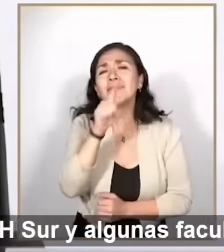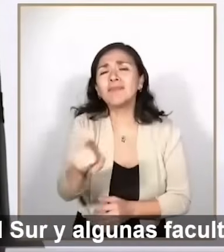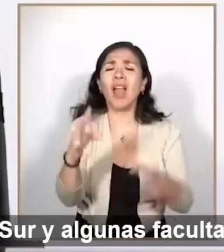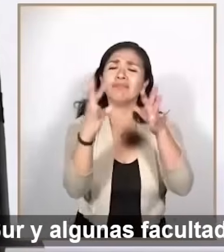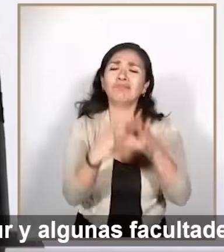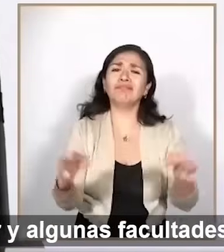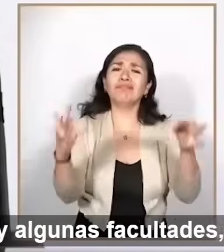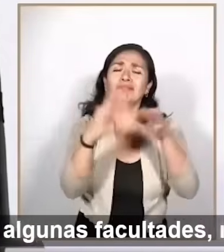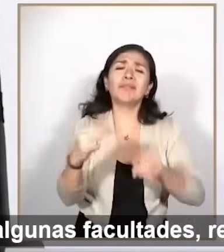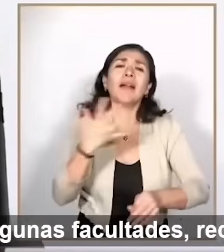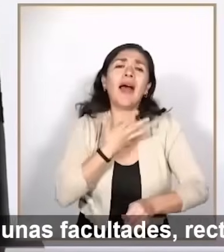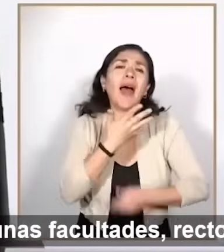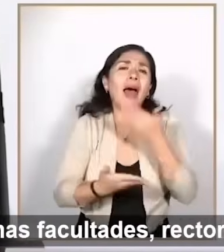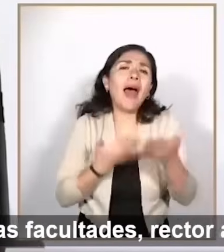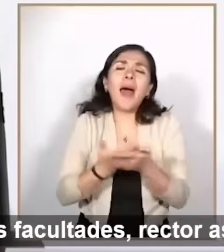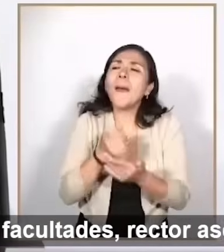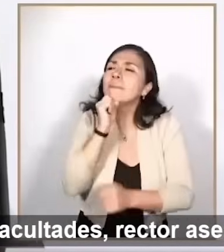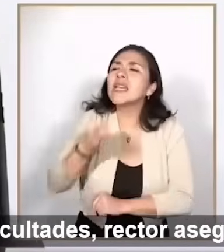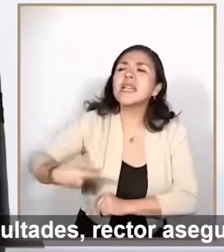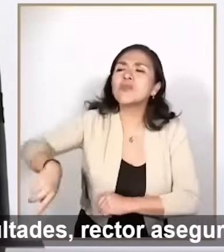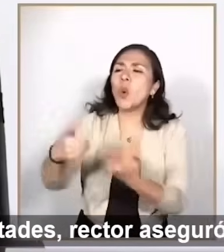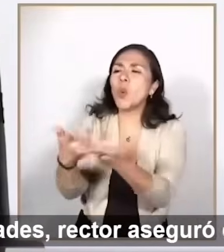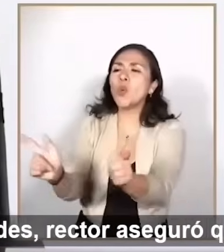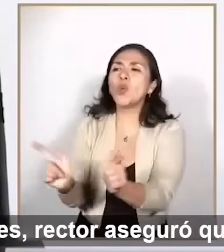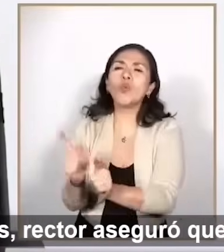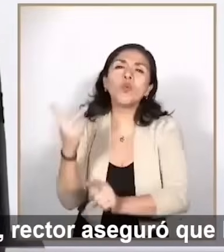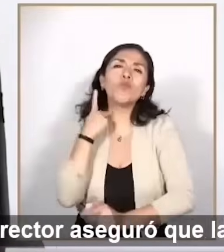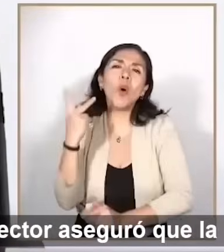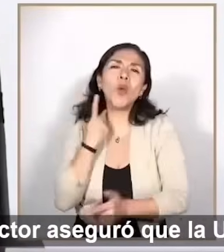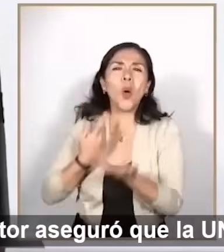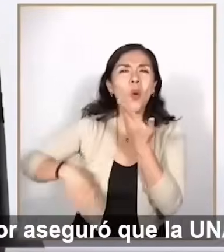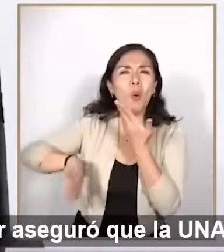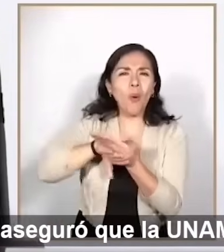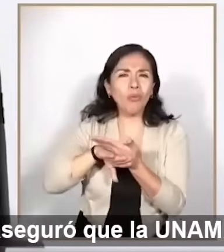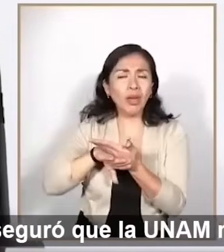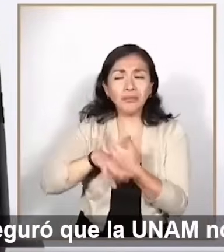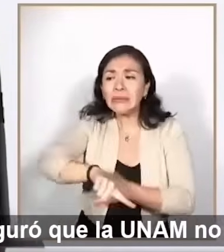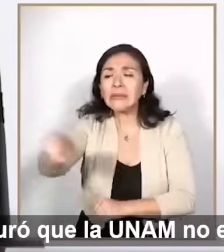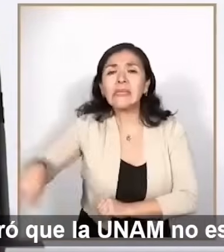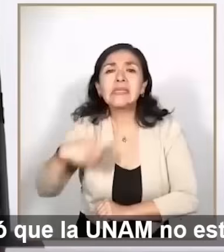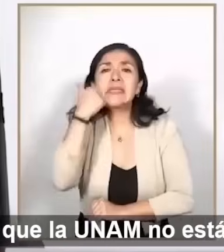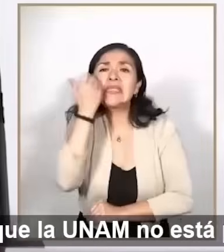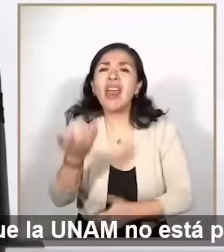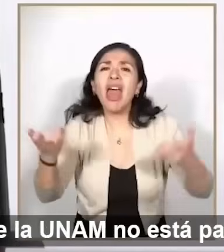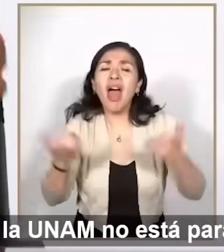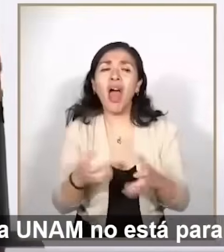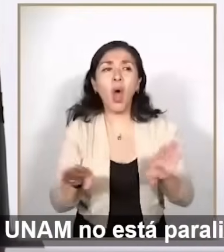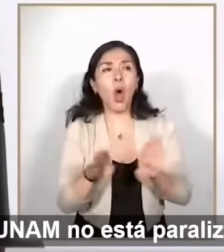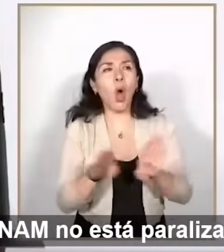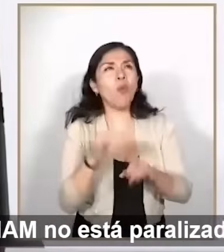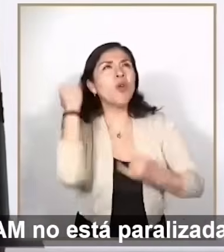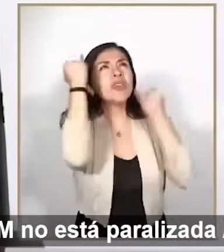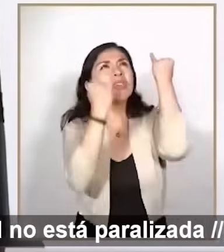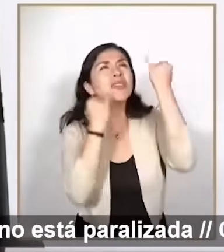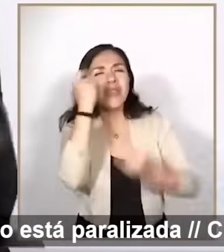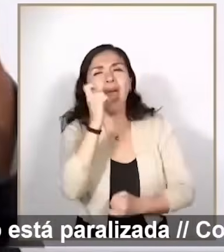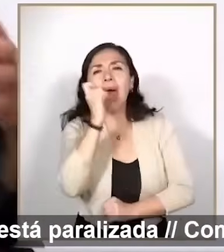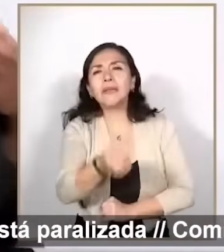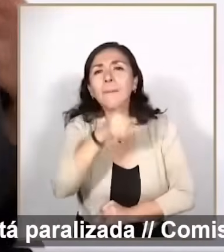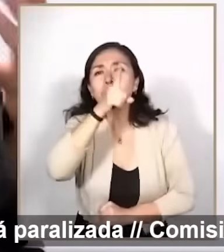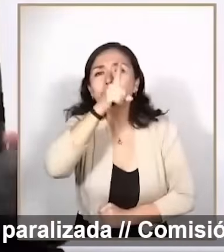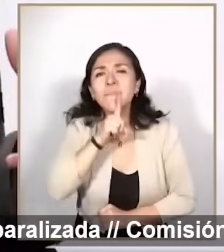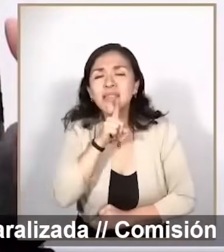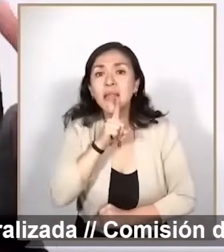justamente que está planteando la oposición. Su narrativa era dos: crear una falsa visión de que había un